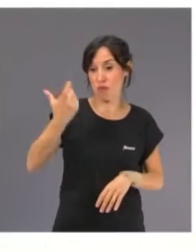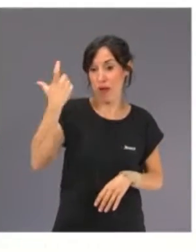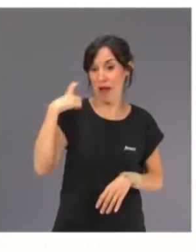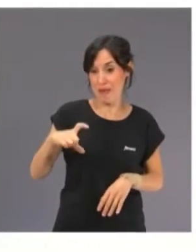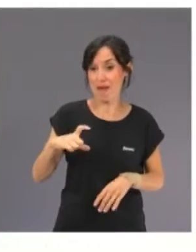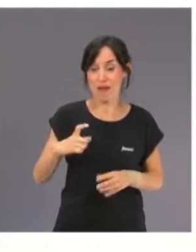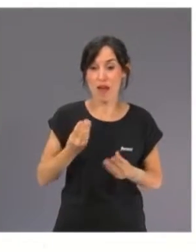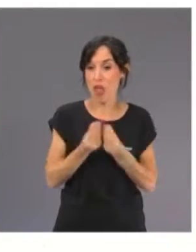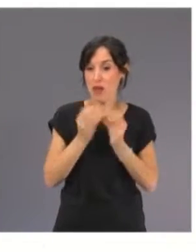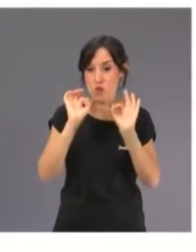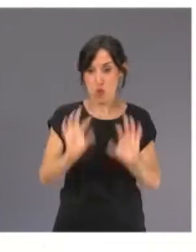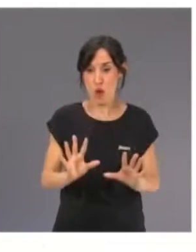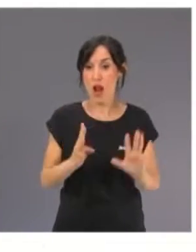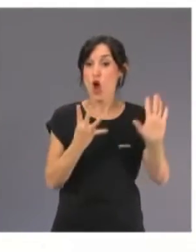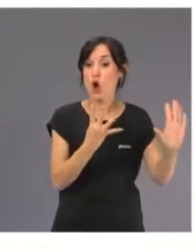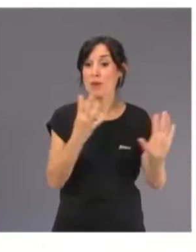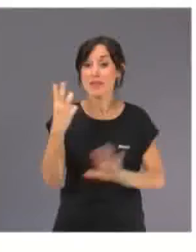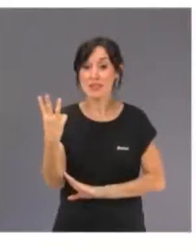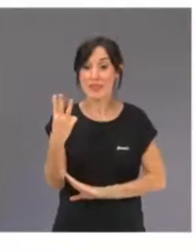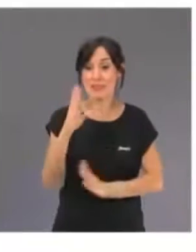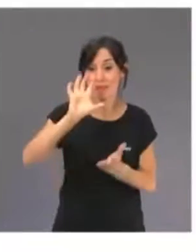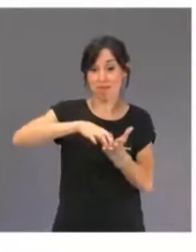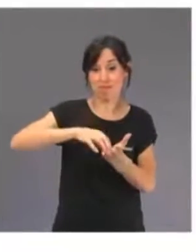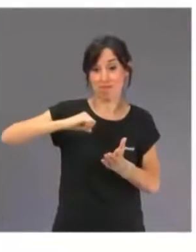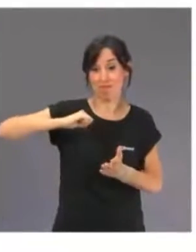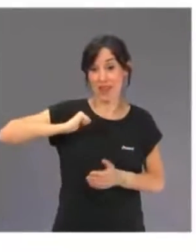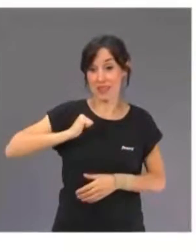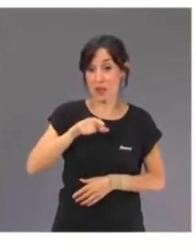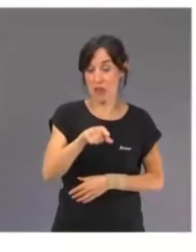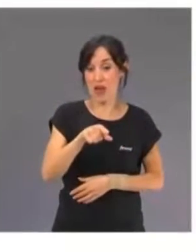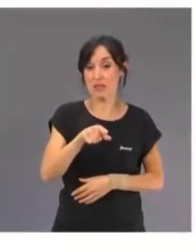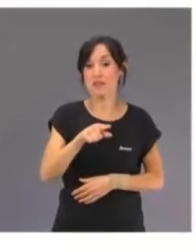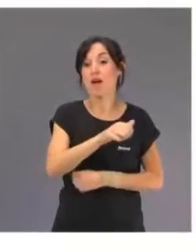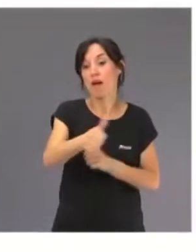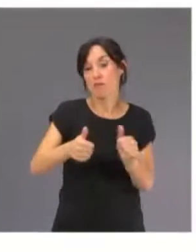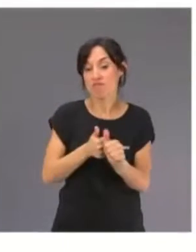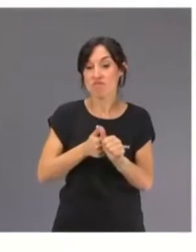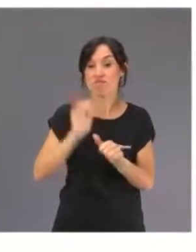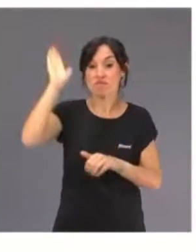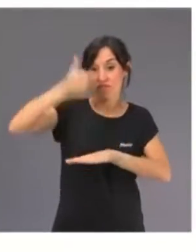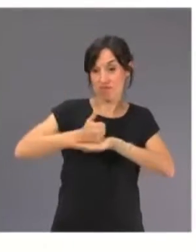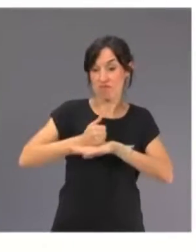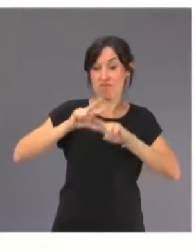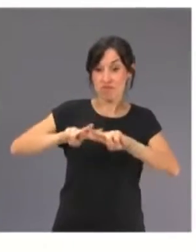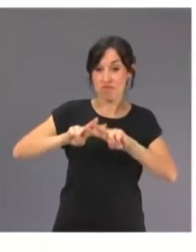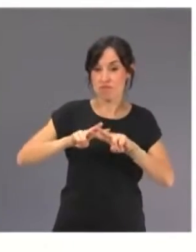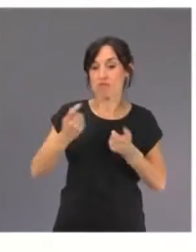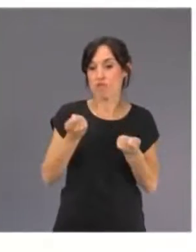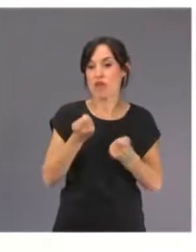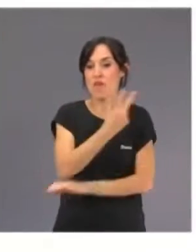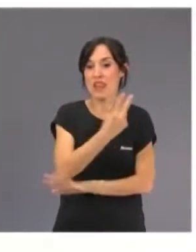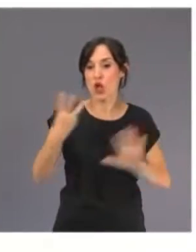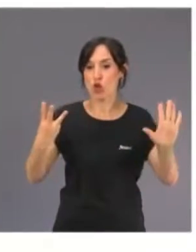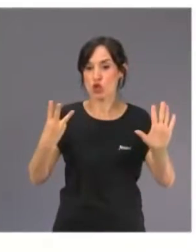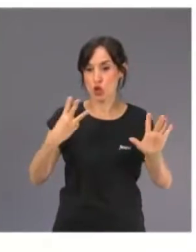en el día de ayer. 93 residencias y residencias bajo vigilancia activa del personal sanitario,